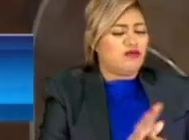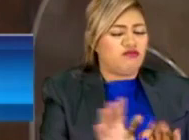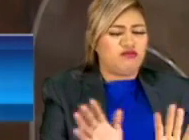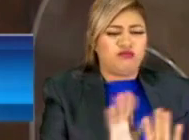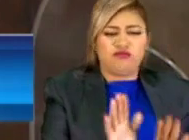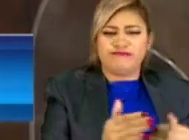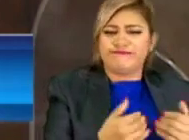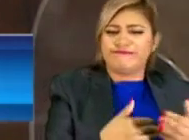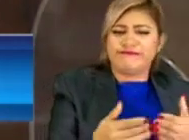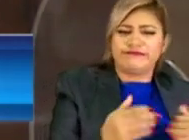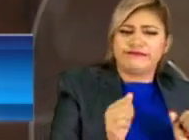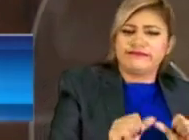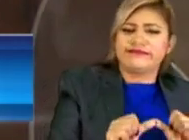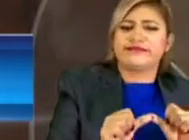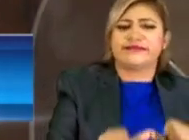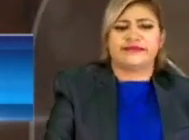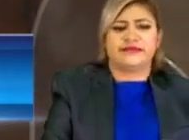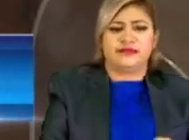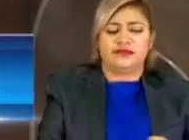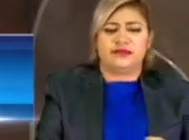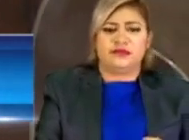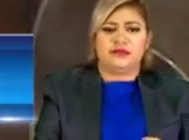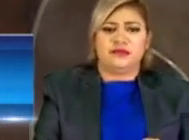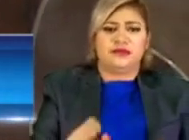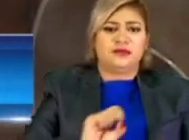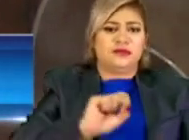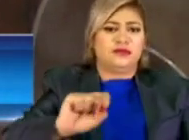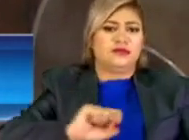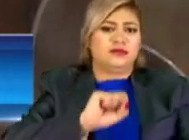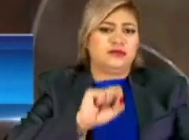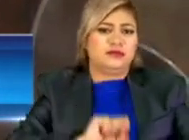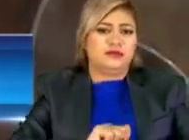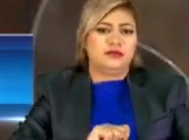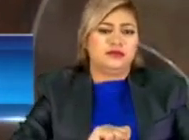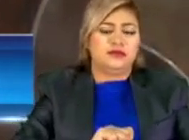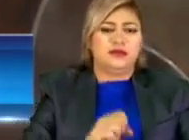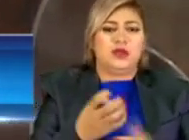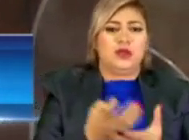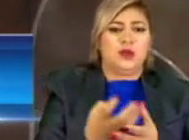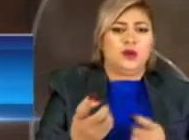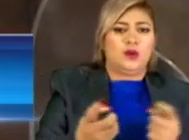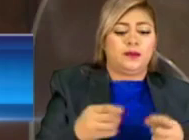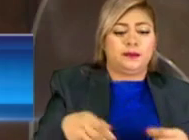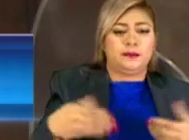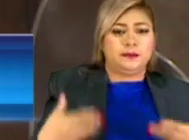atendiendo además los aspectos sociales y económicos del país.